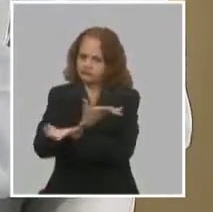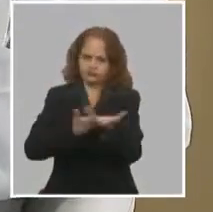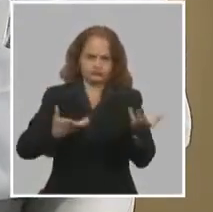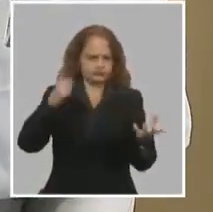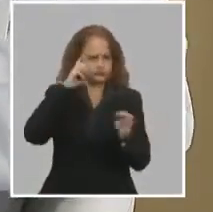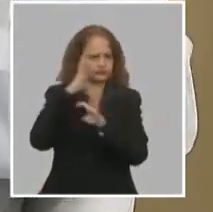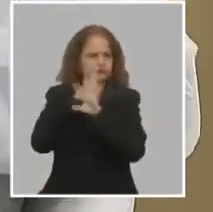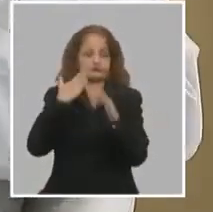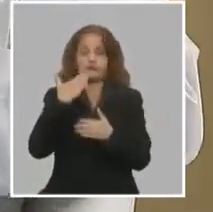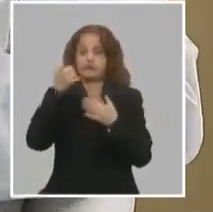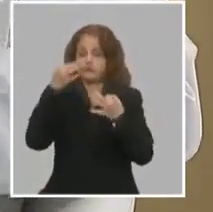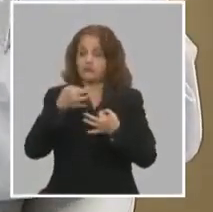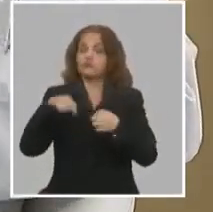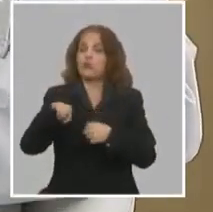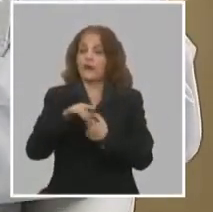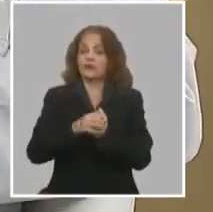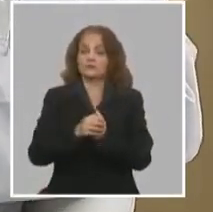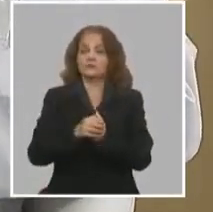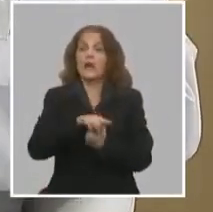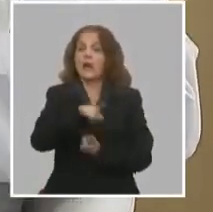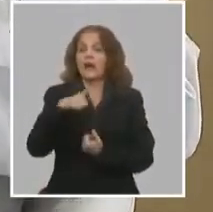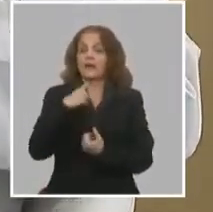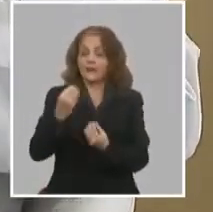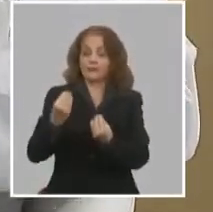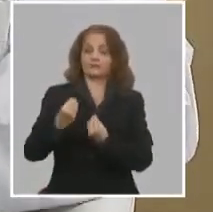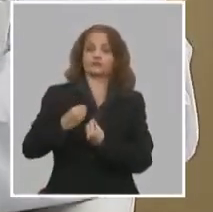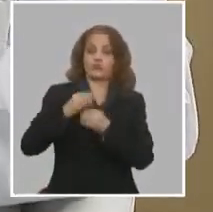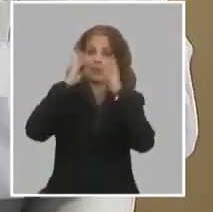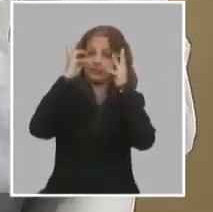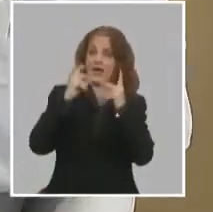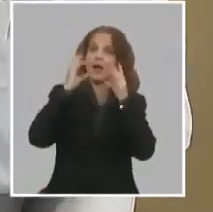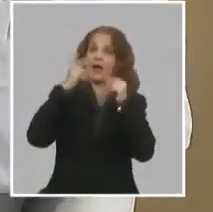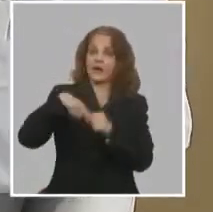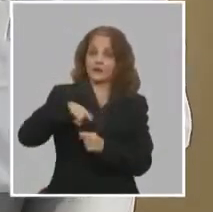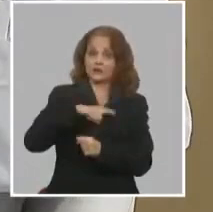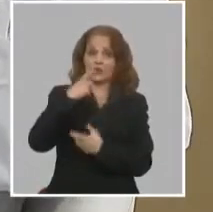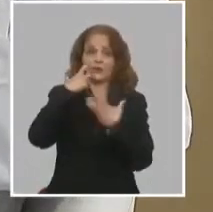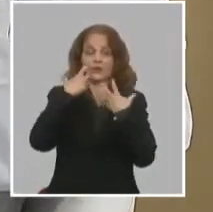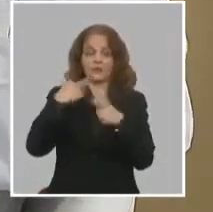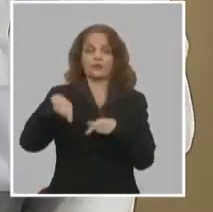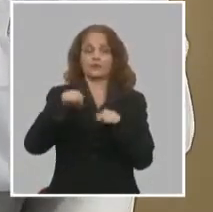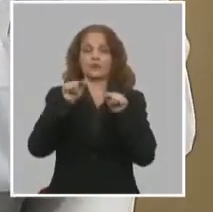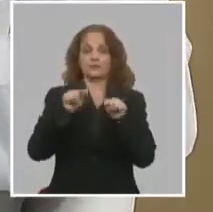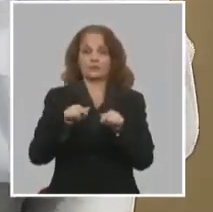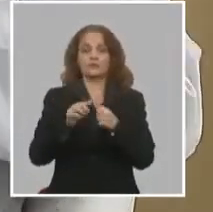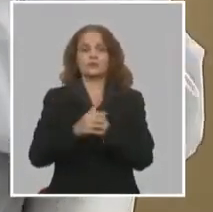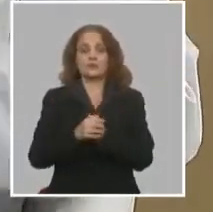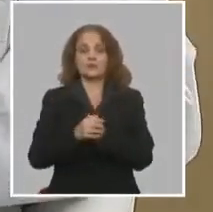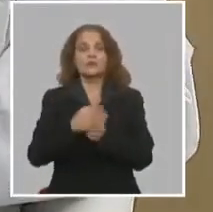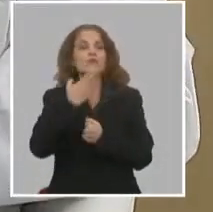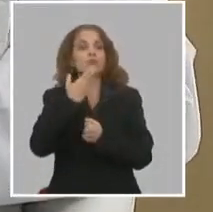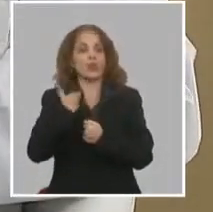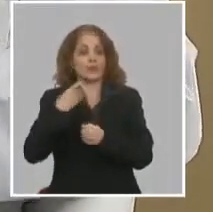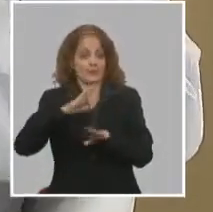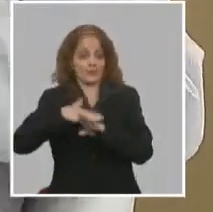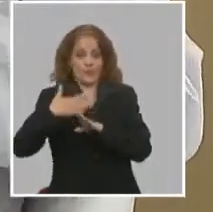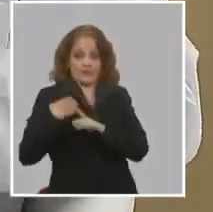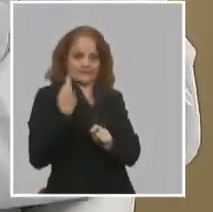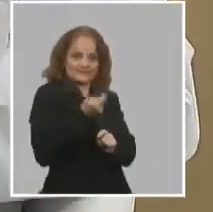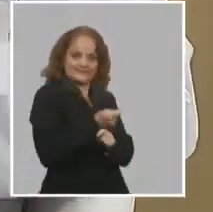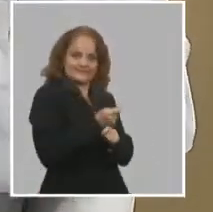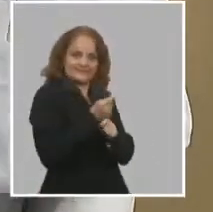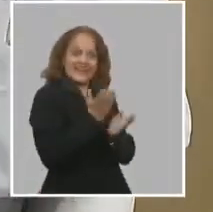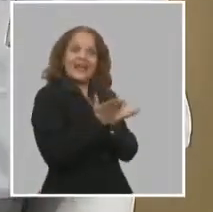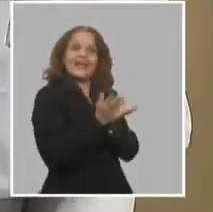logró recopilar también datos de cosas importantes para después poderla enseñar a los